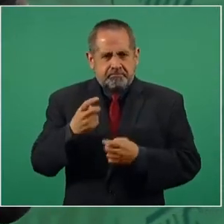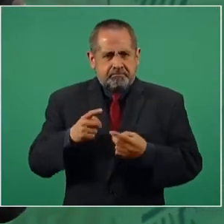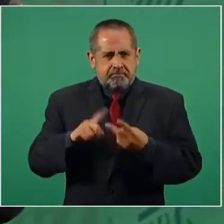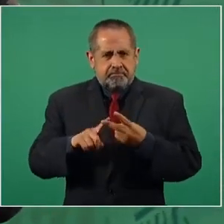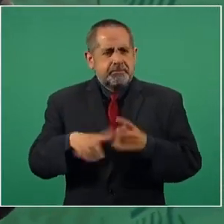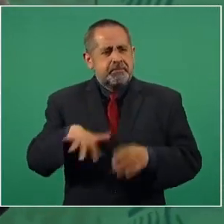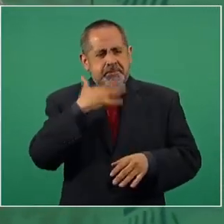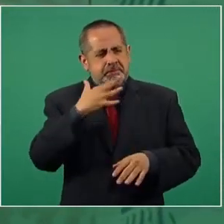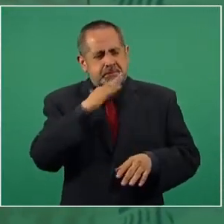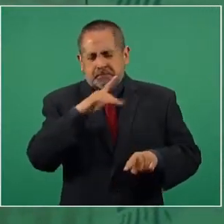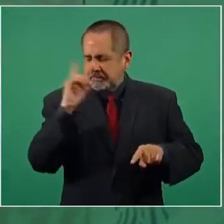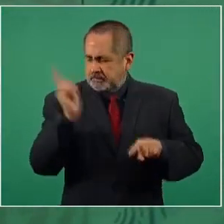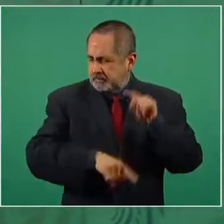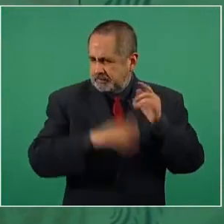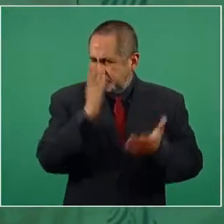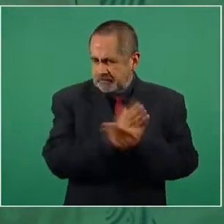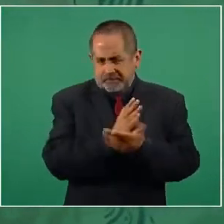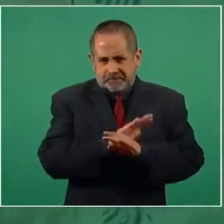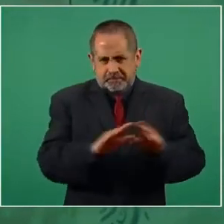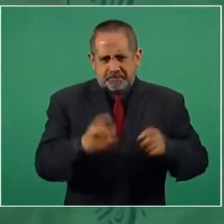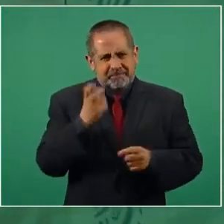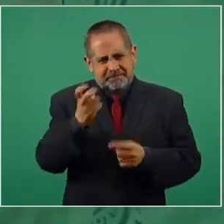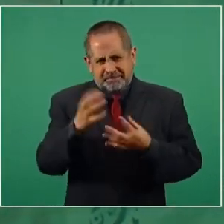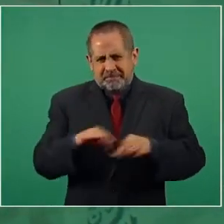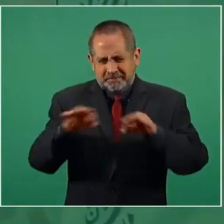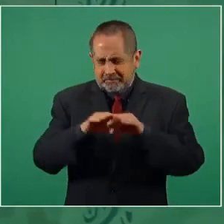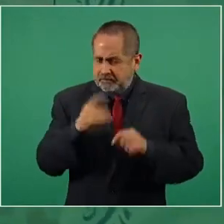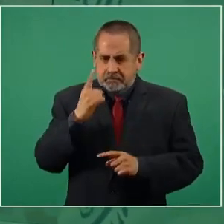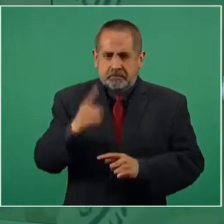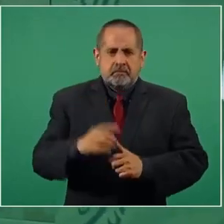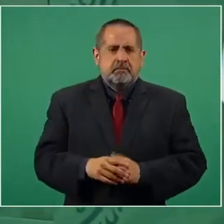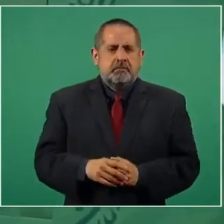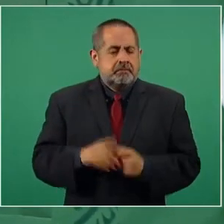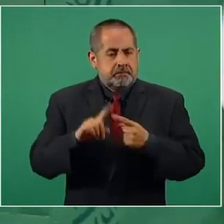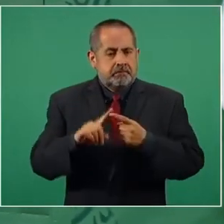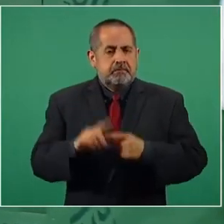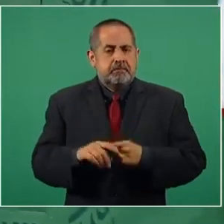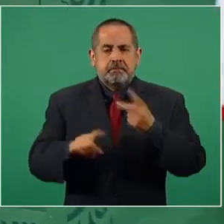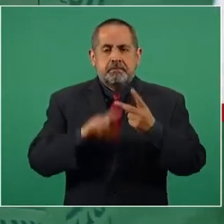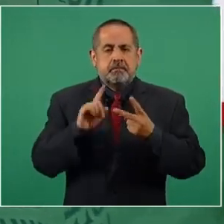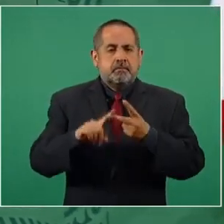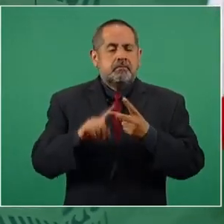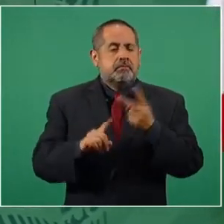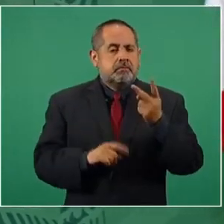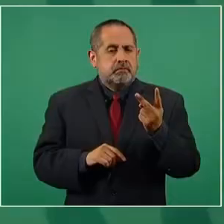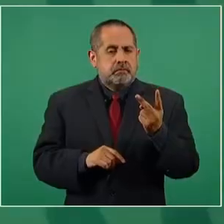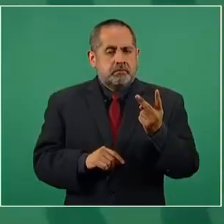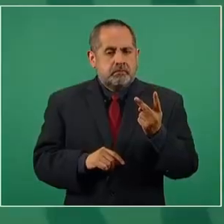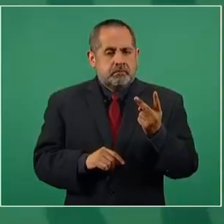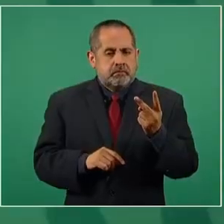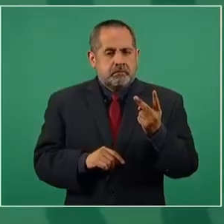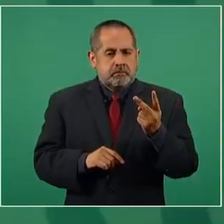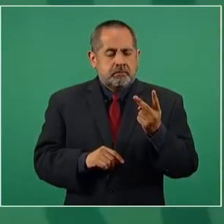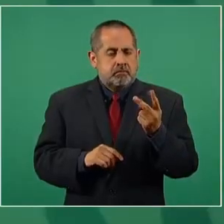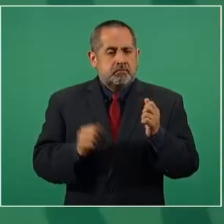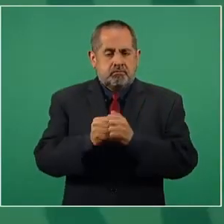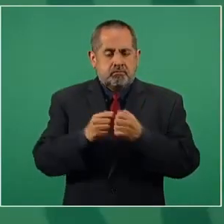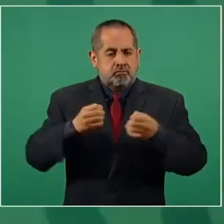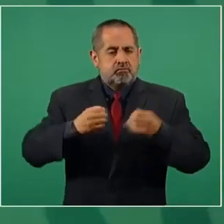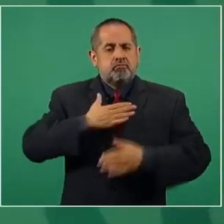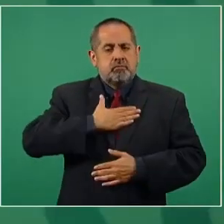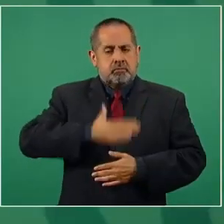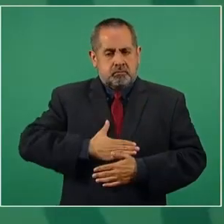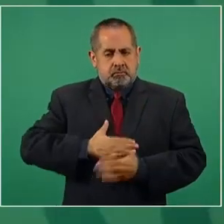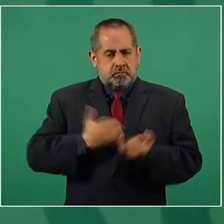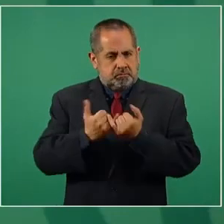acabar con la corrupción. Eso es muy importante, primero. Segundo, la justicia,